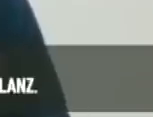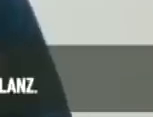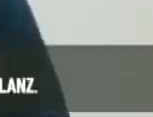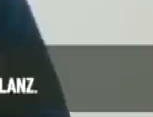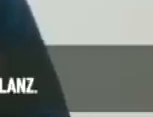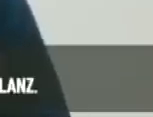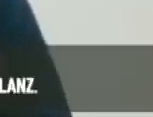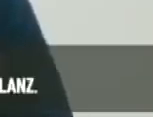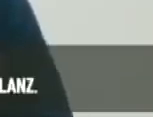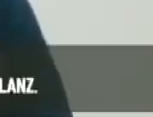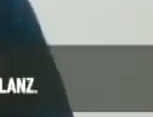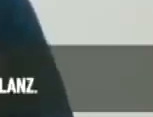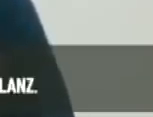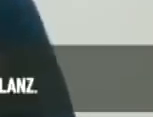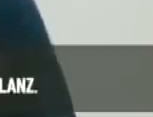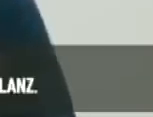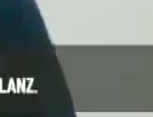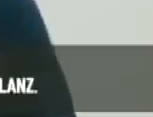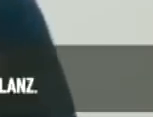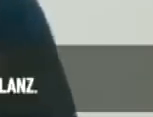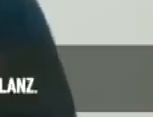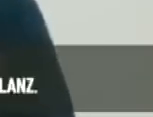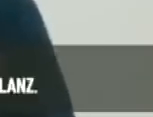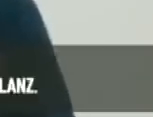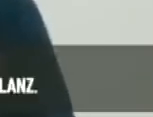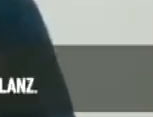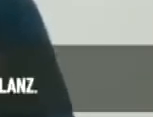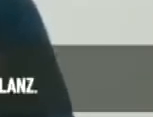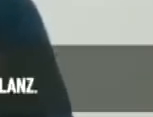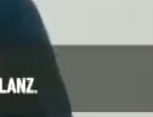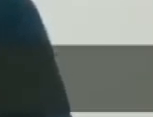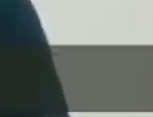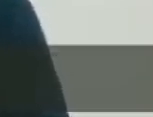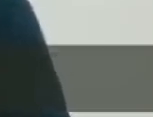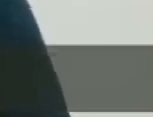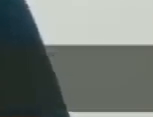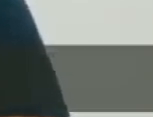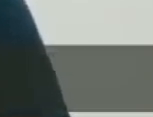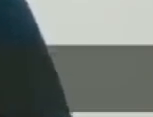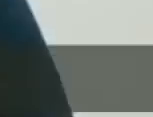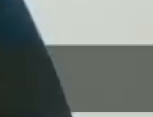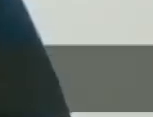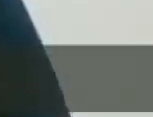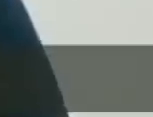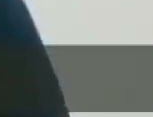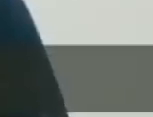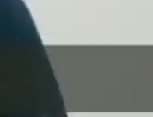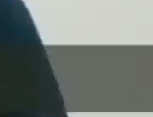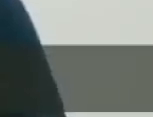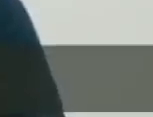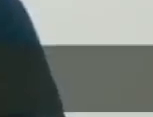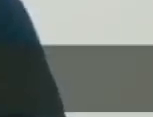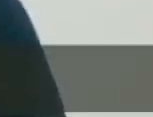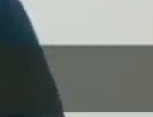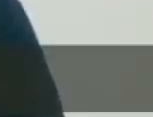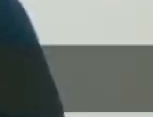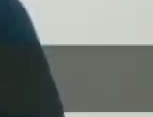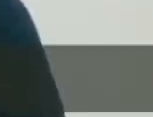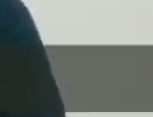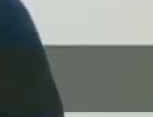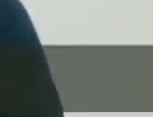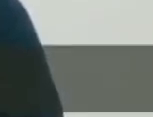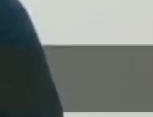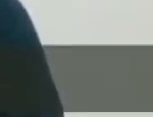que ver con los acontecimientos la desaparición de carlos plan este vuelo tres meses antes de que